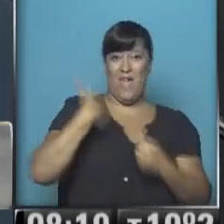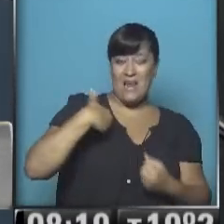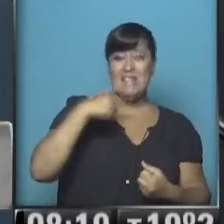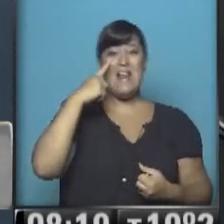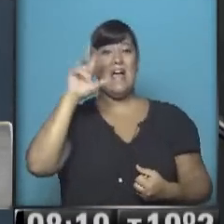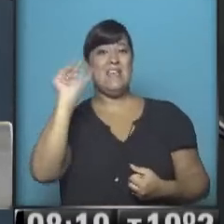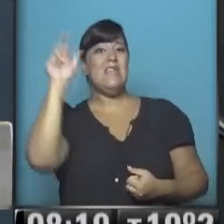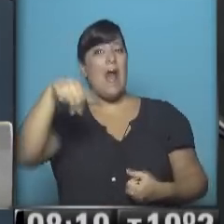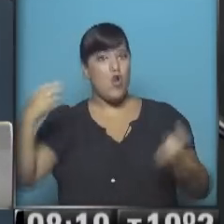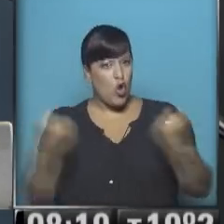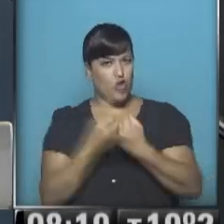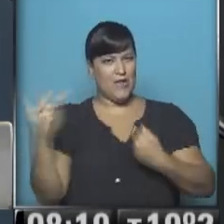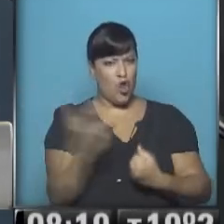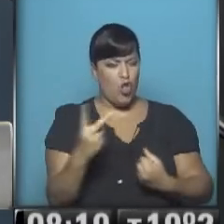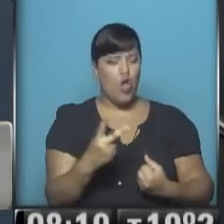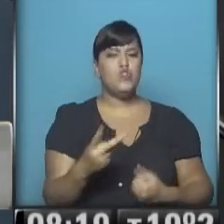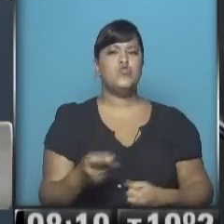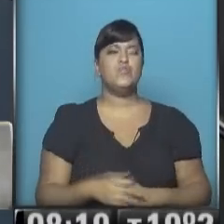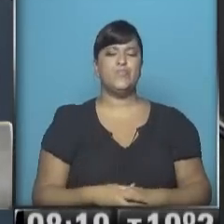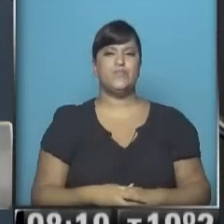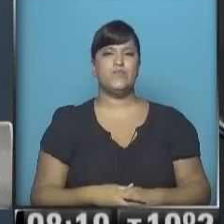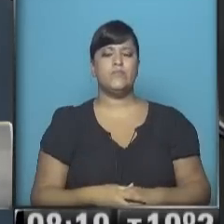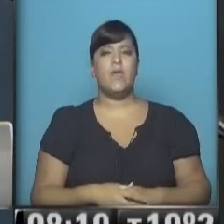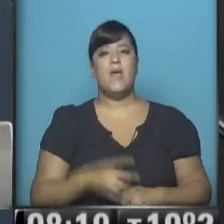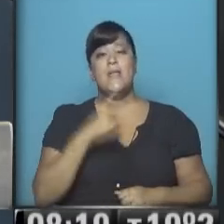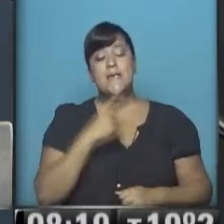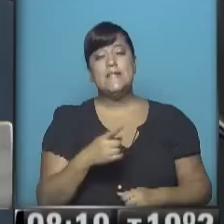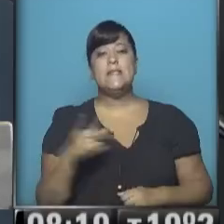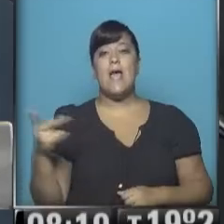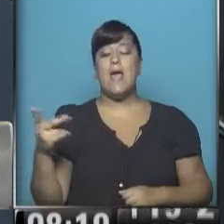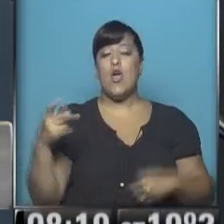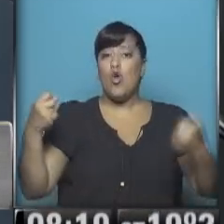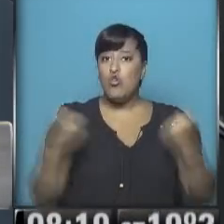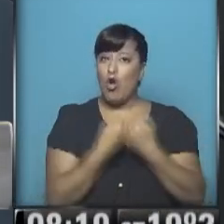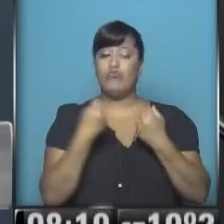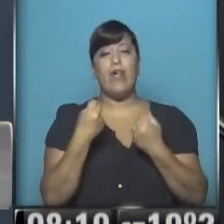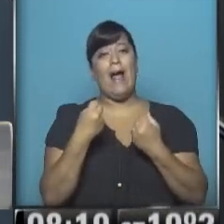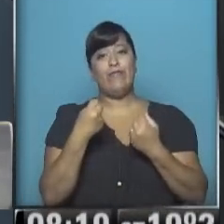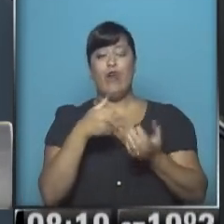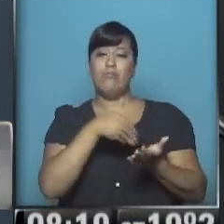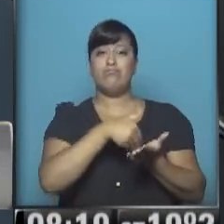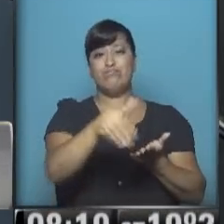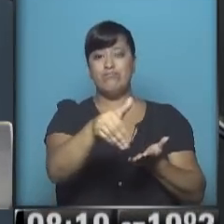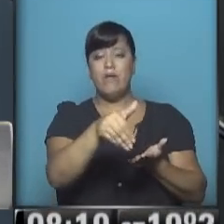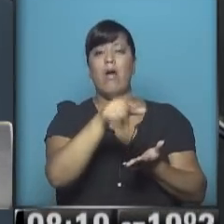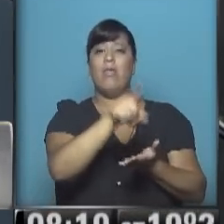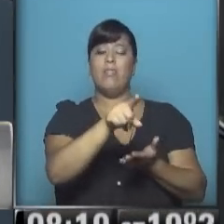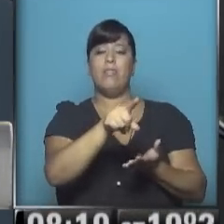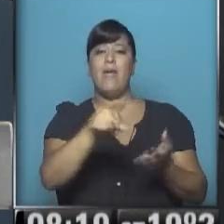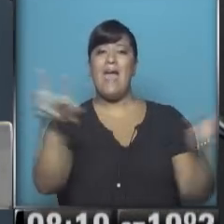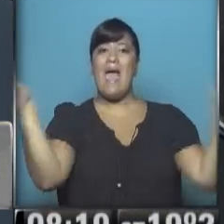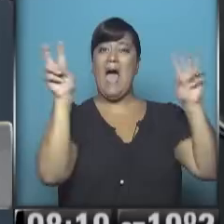hacía era eh impedir o o derogar la aplicación explícita de alerta